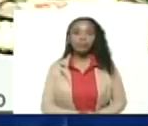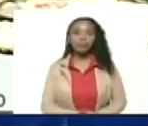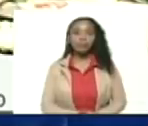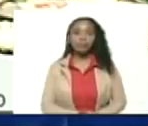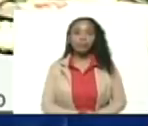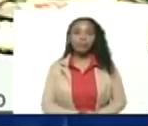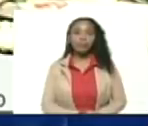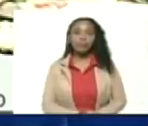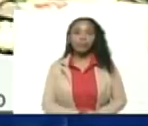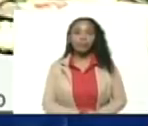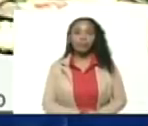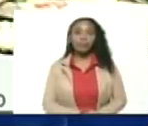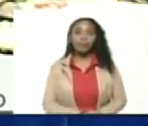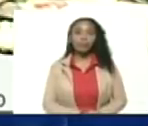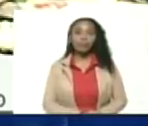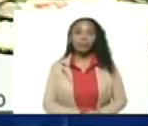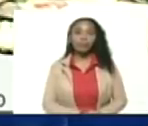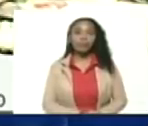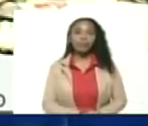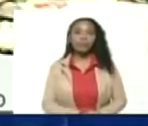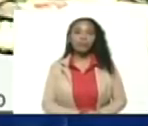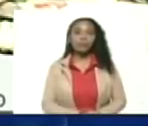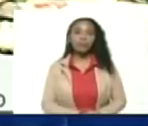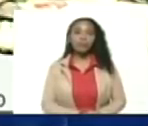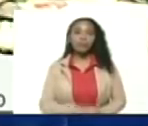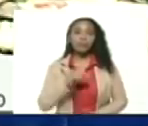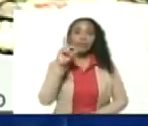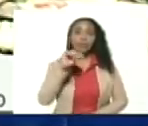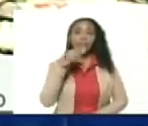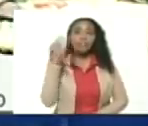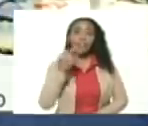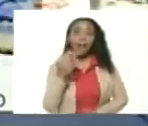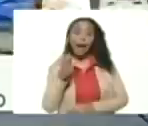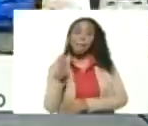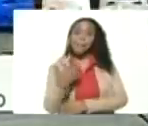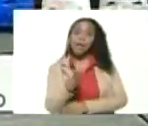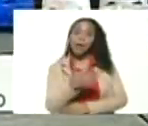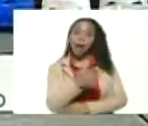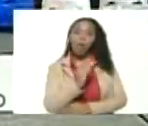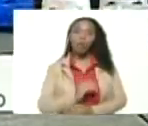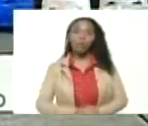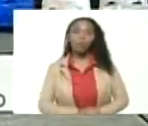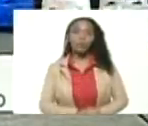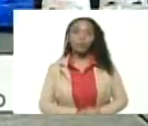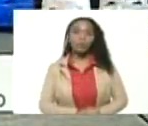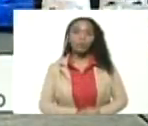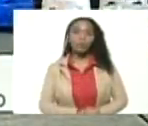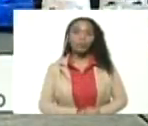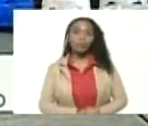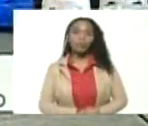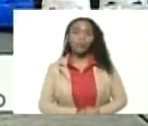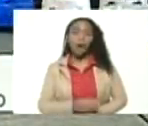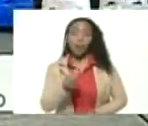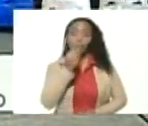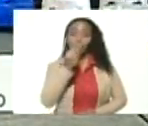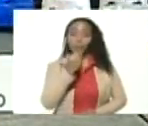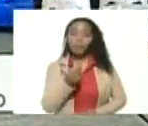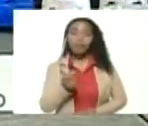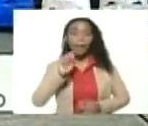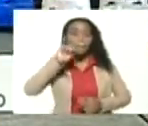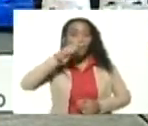el chigüire, también, ¿verdad? El pescado, la proteína que viene del